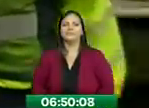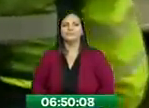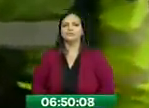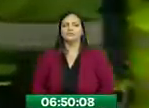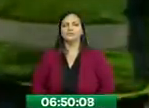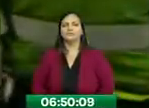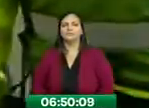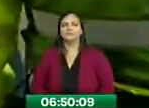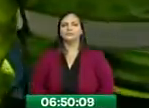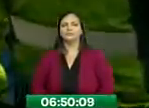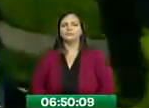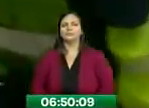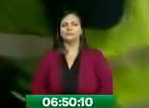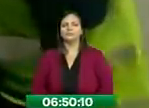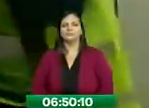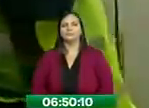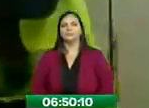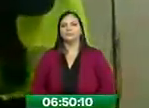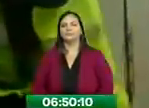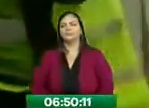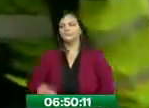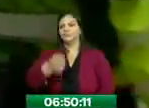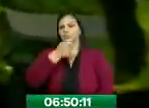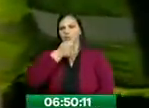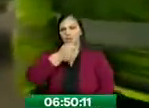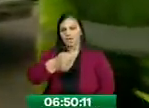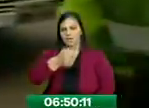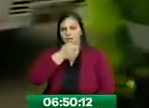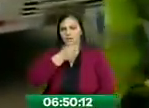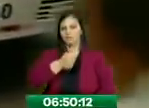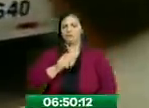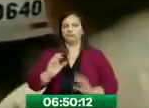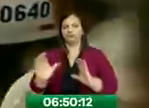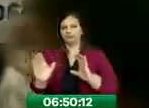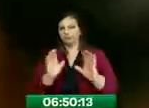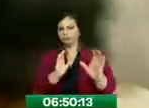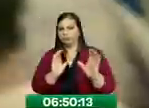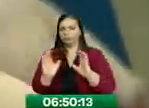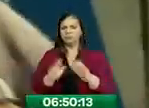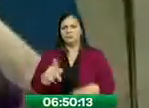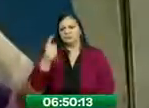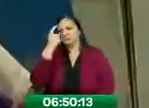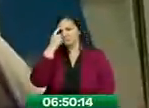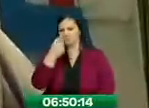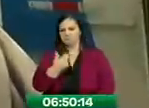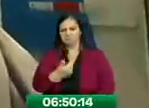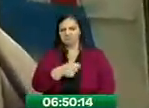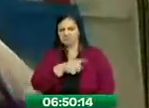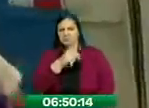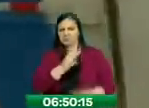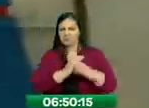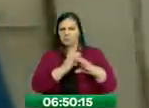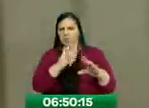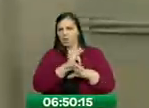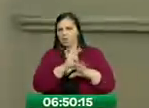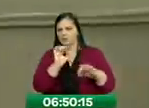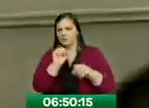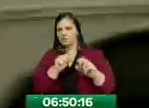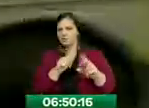en este momento con los usuarios para conocer el punto de vista de ellos acerca de estos